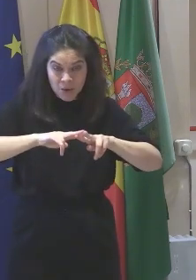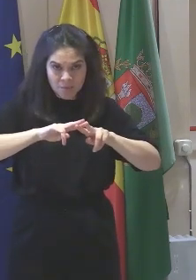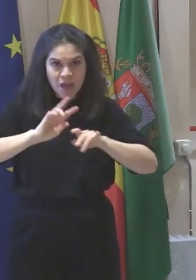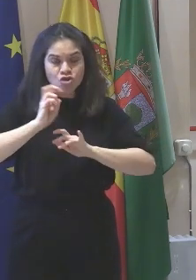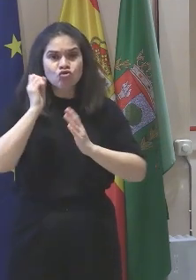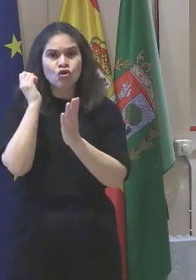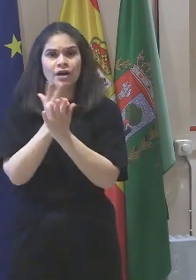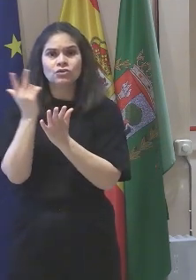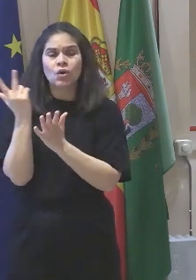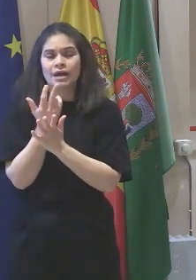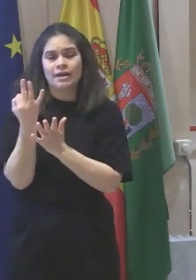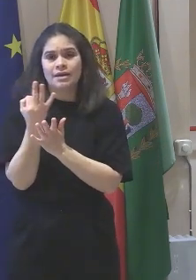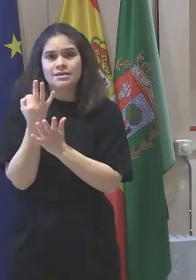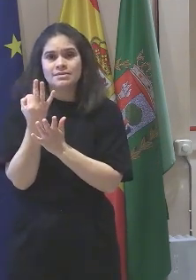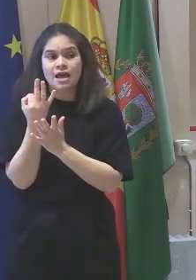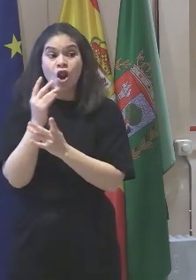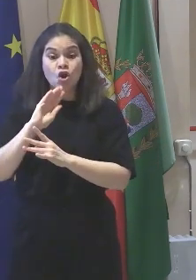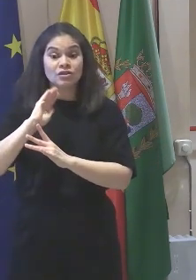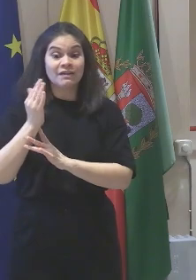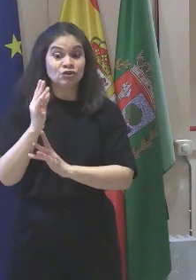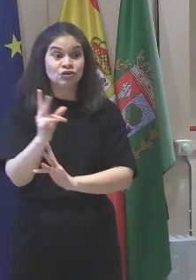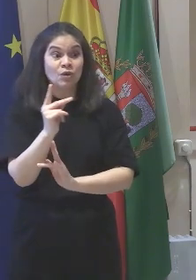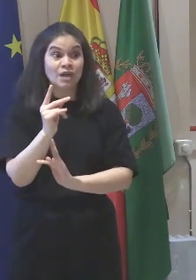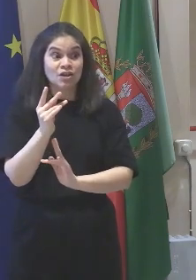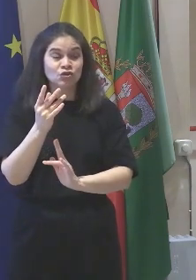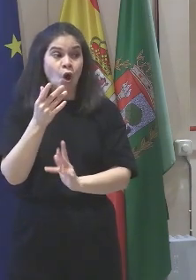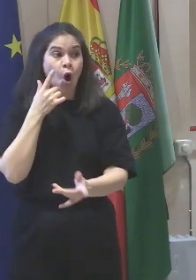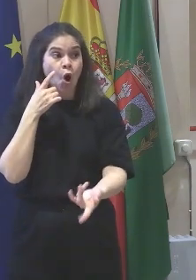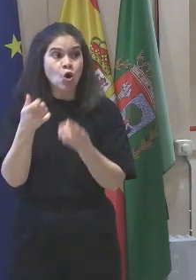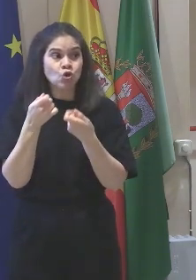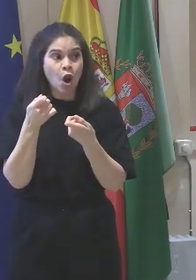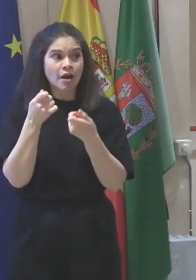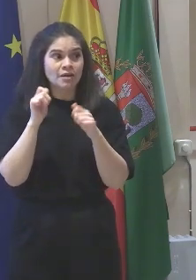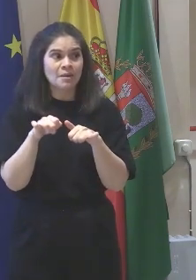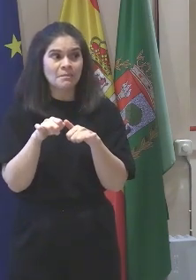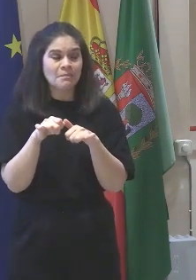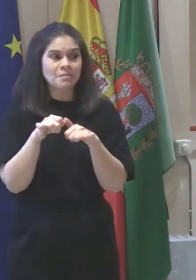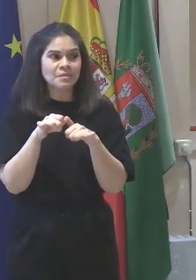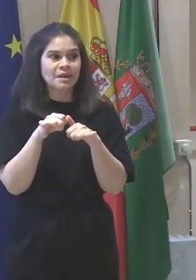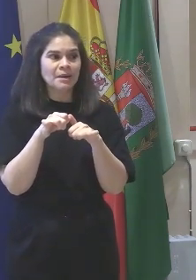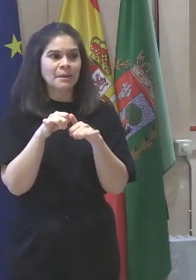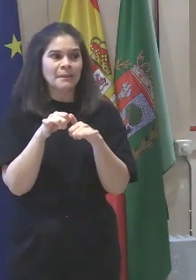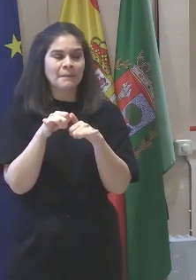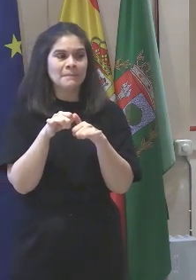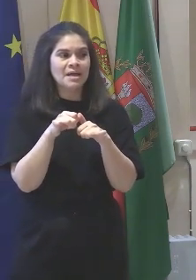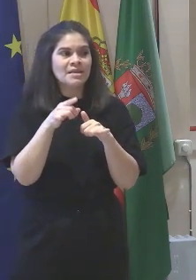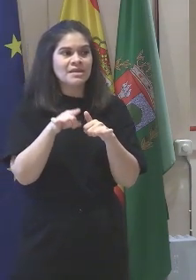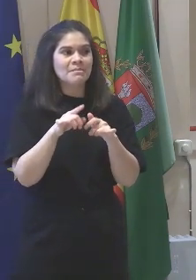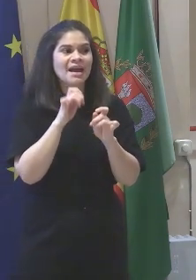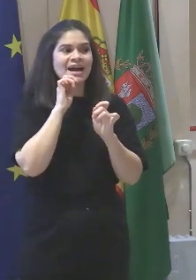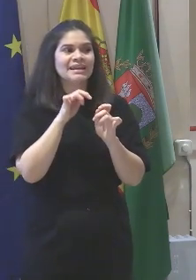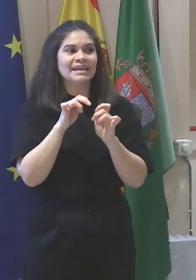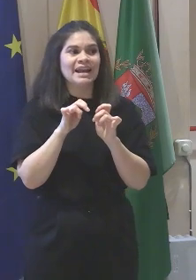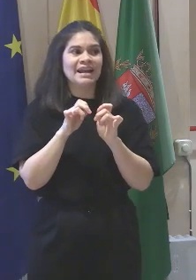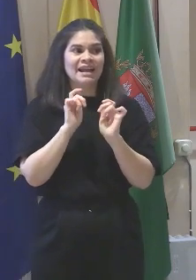de los retos es manejar los efectos secundarios. Otra cosa es a quién darlo. O sea, a quién darlo, lógicamente, a las personas que tengan más riesgo.